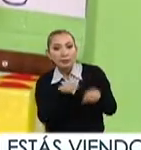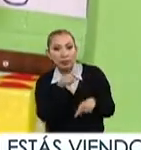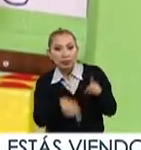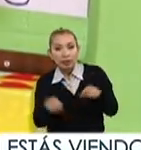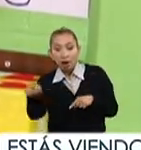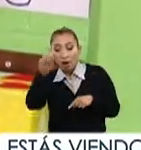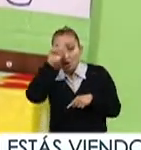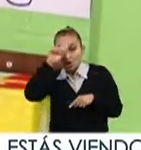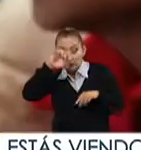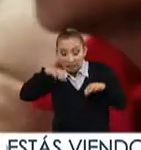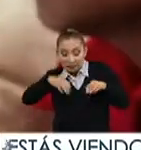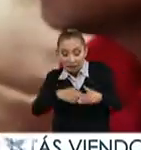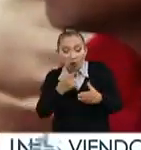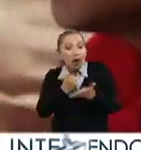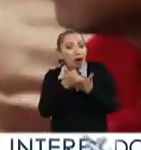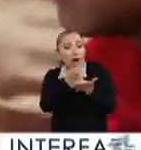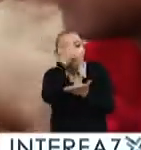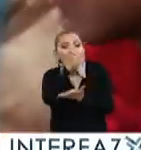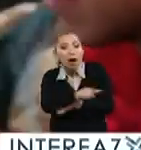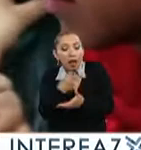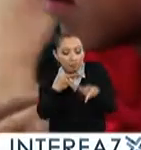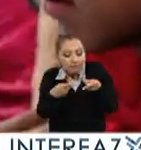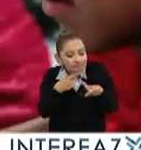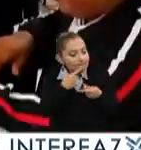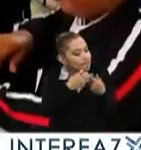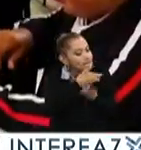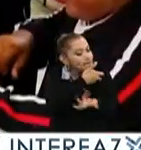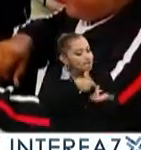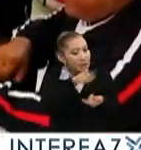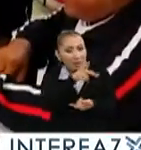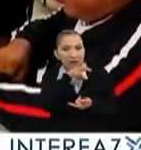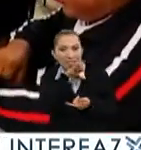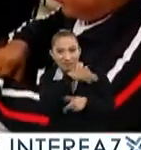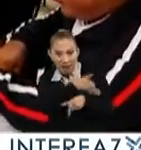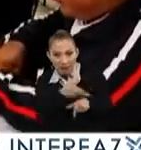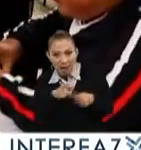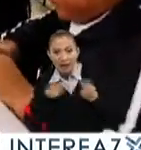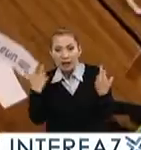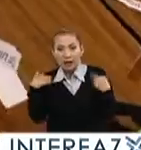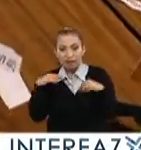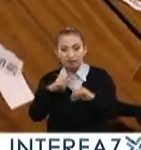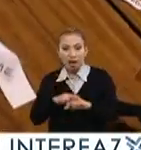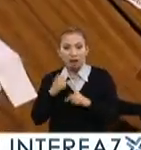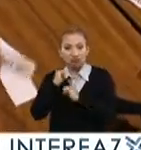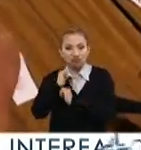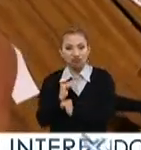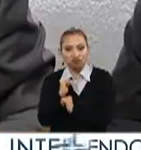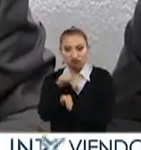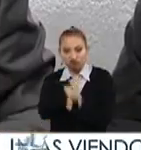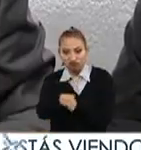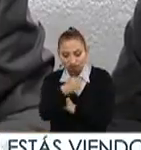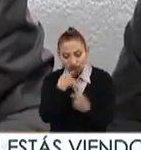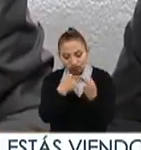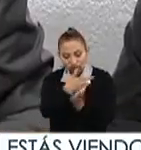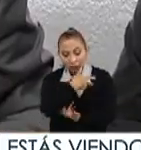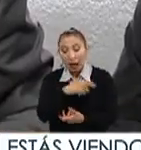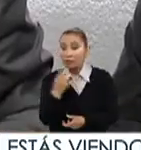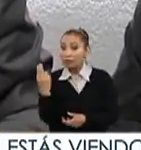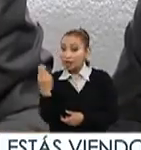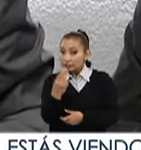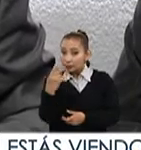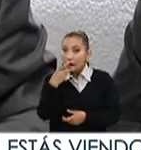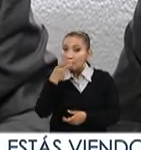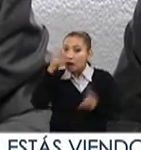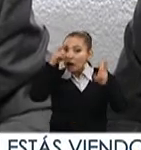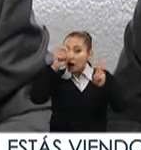Los consejos sirven para crear estrategias conjuntas entre los padres de familia y las autoridades educativas. Es necesario